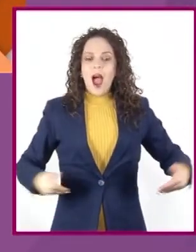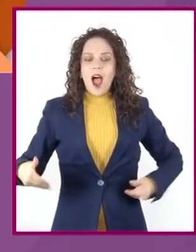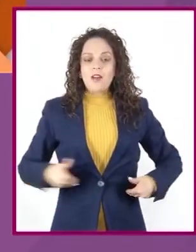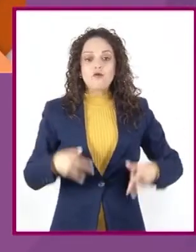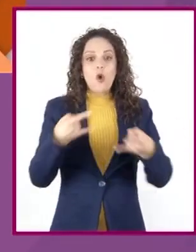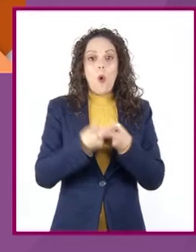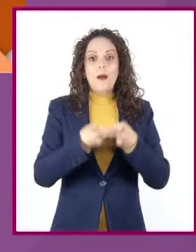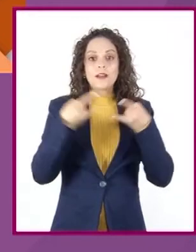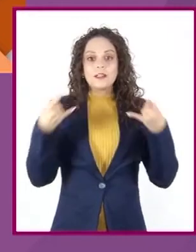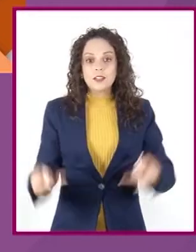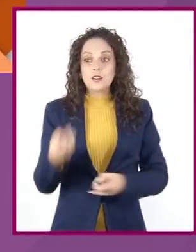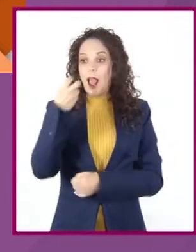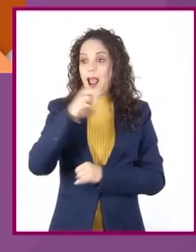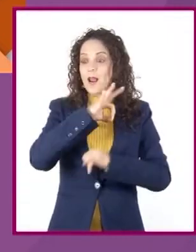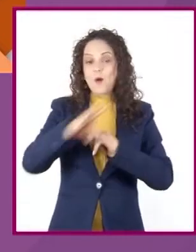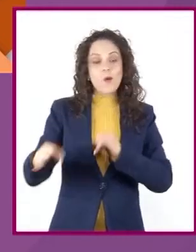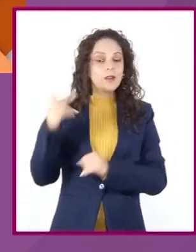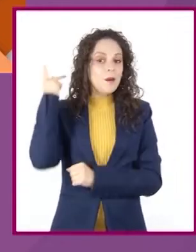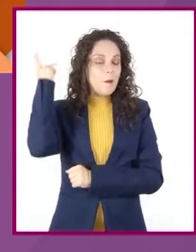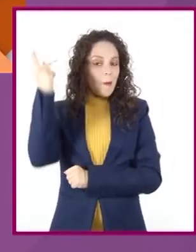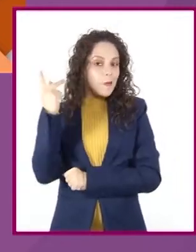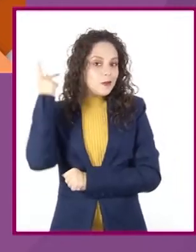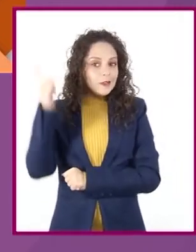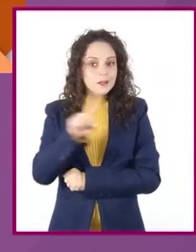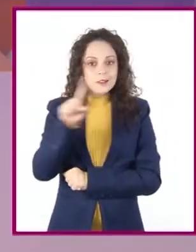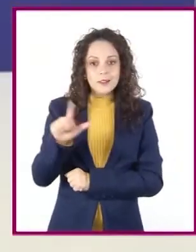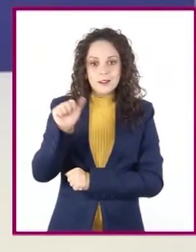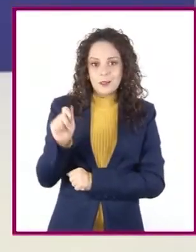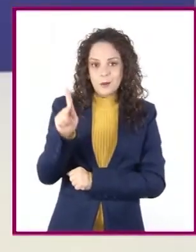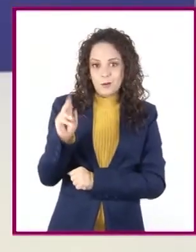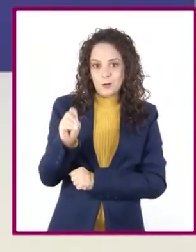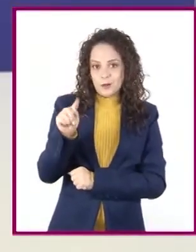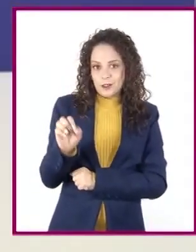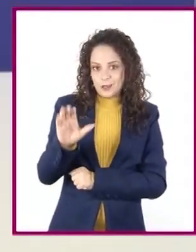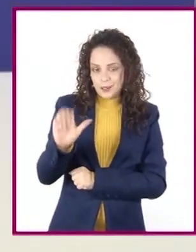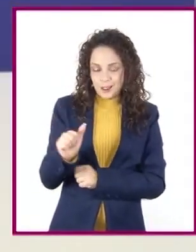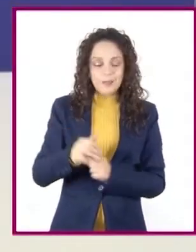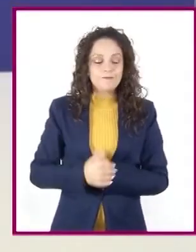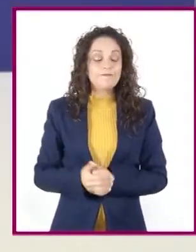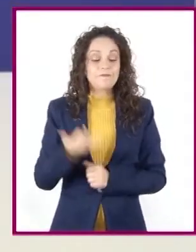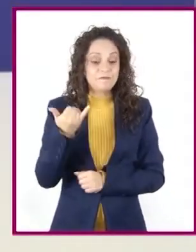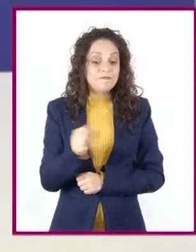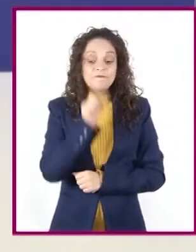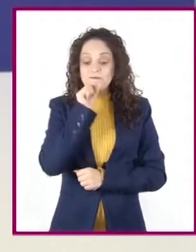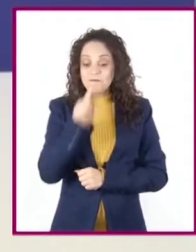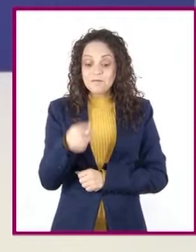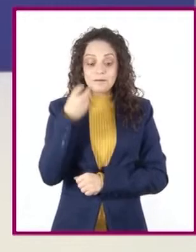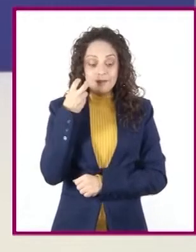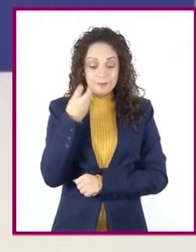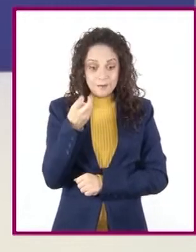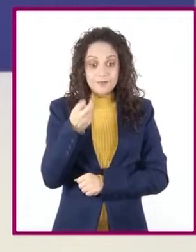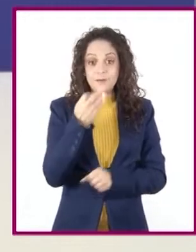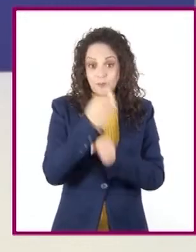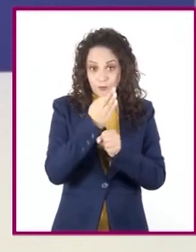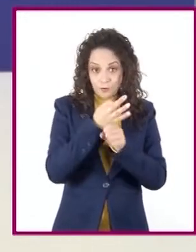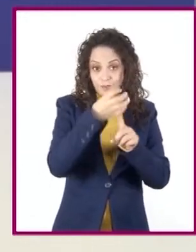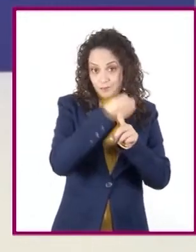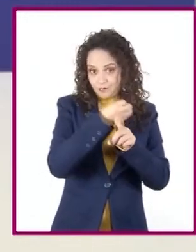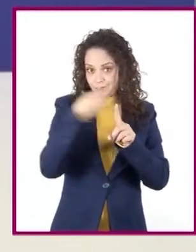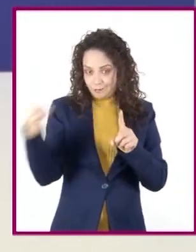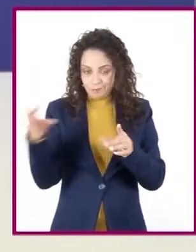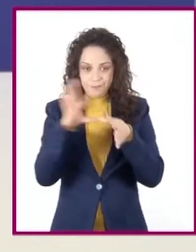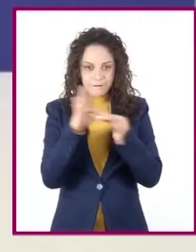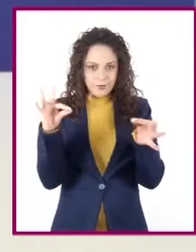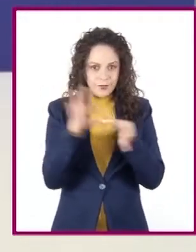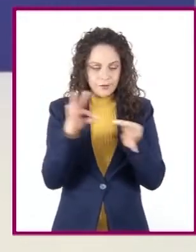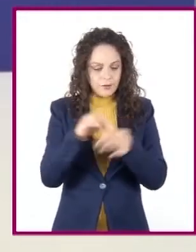la última princesa zapoteca. Y precisamente en esta sesión hablaremos del pueblo